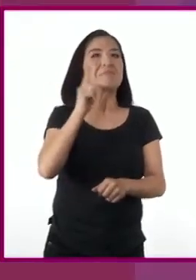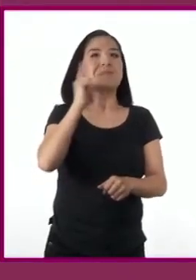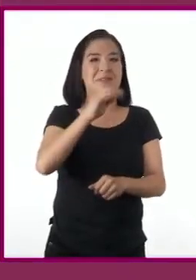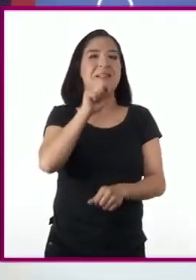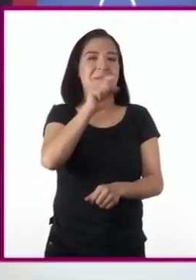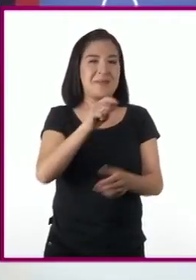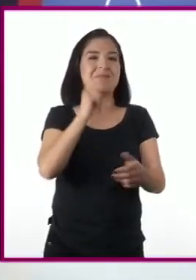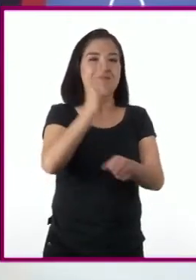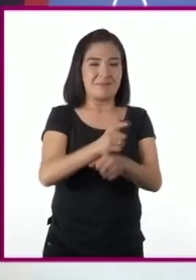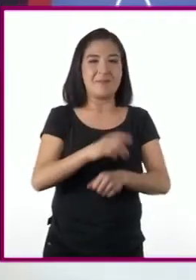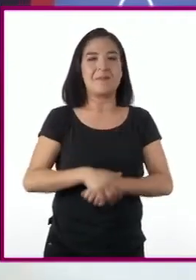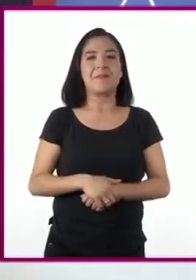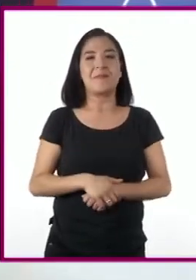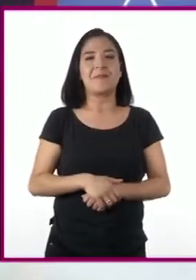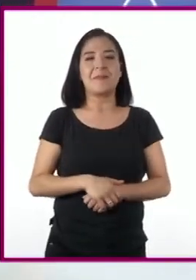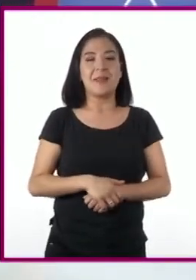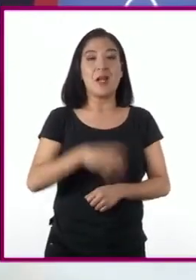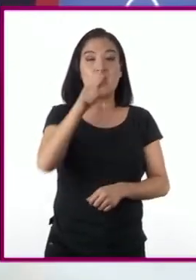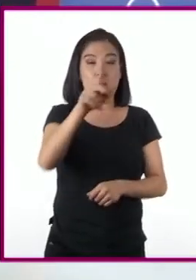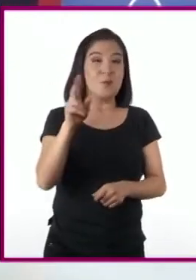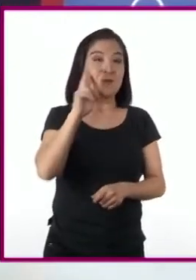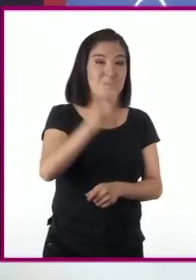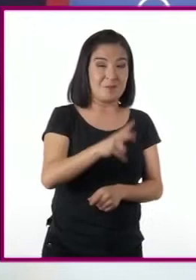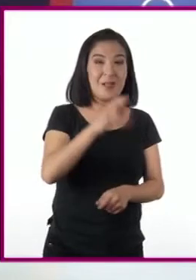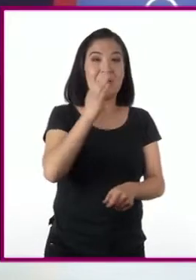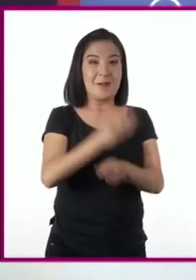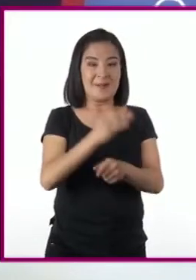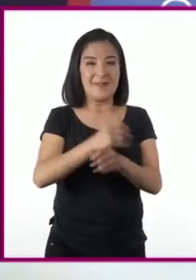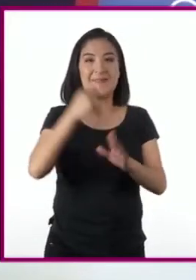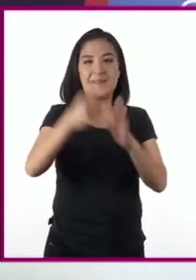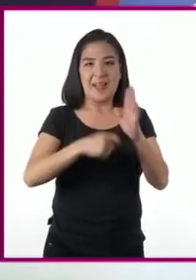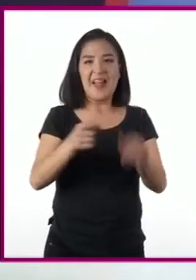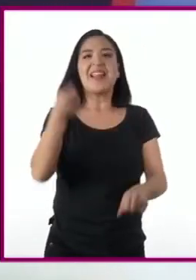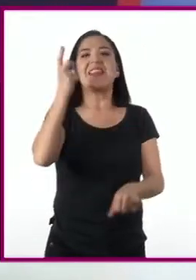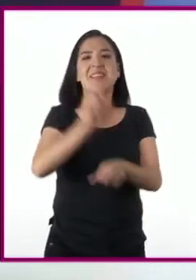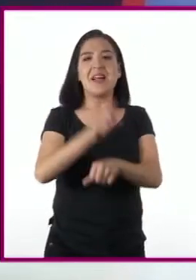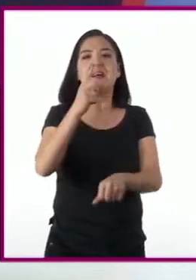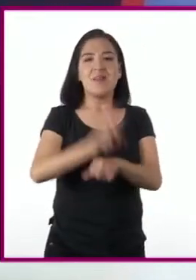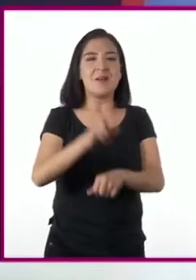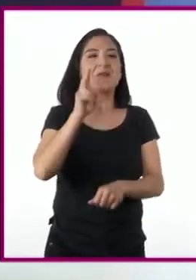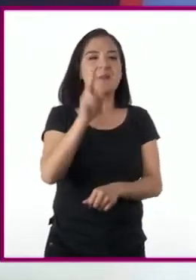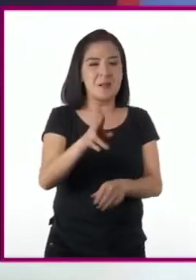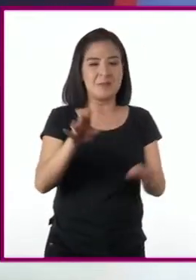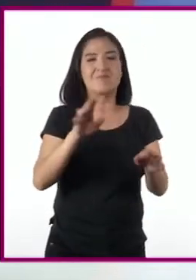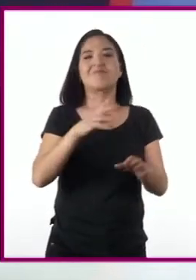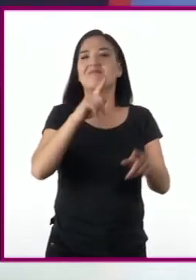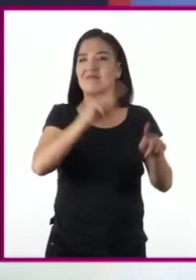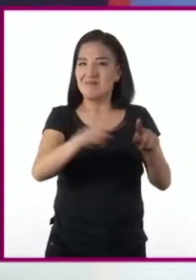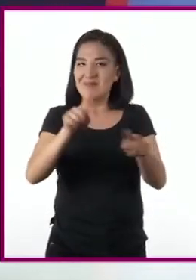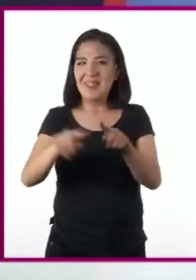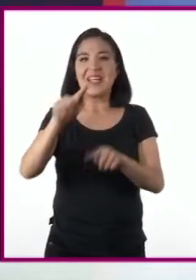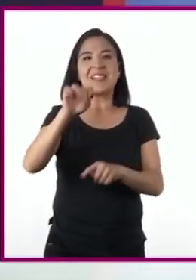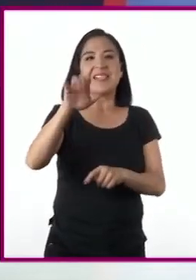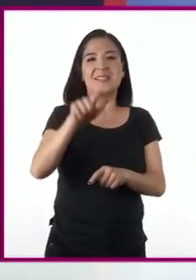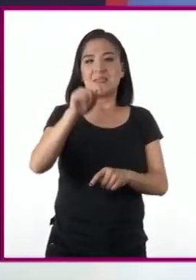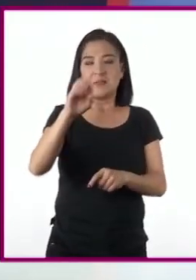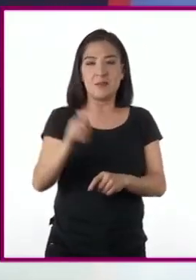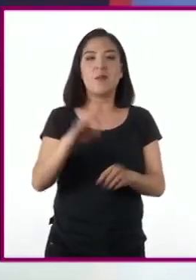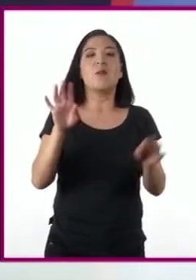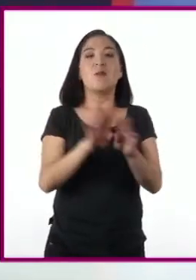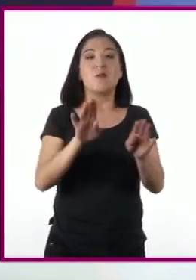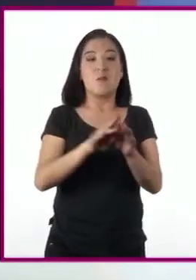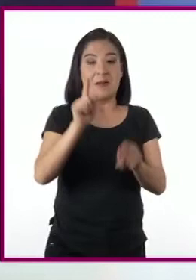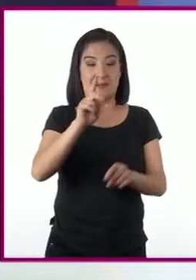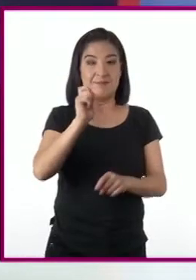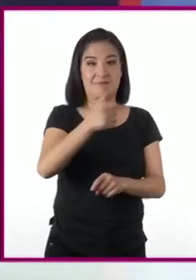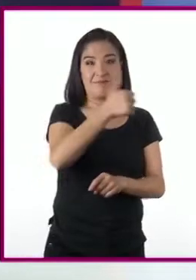¡Adiós! Como observaron en el video, todos los días convivimos con todo tipo de textos, pues no solo son parte de